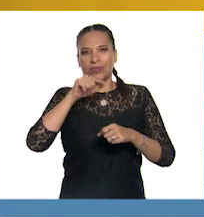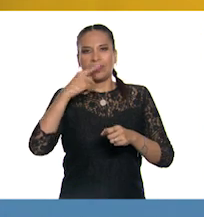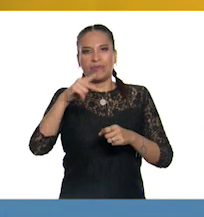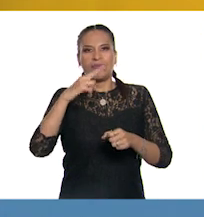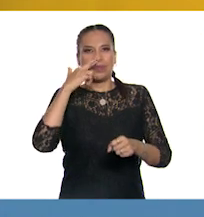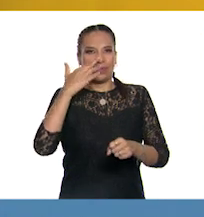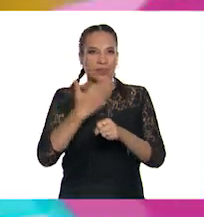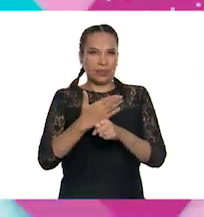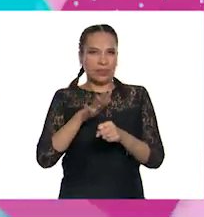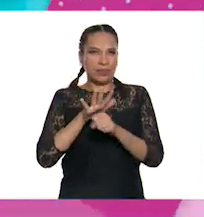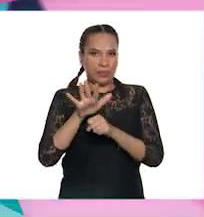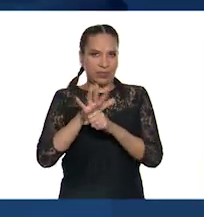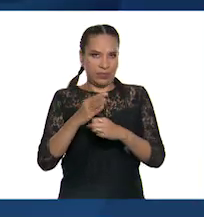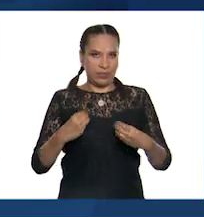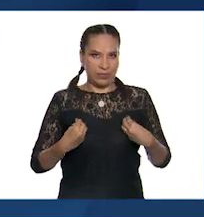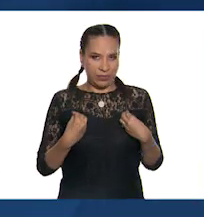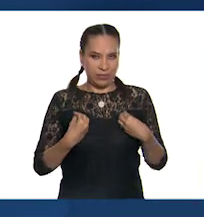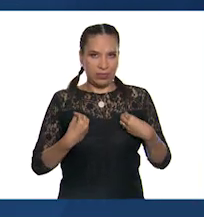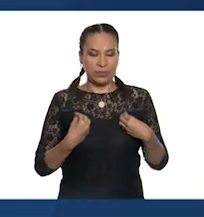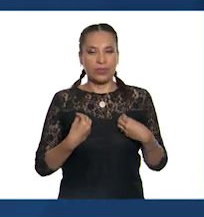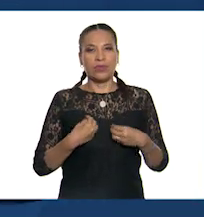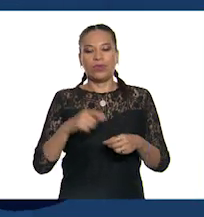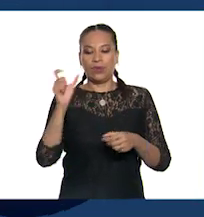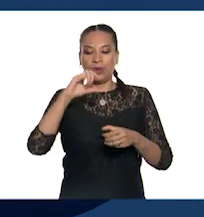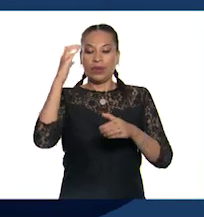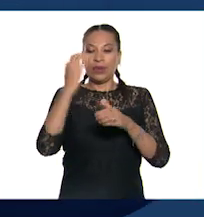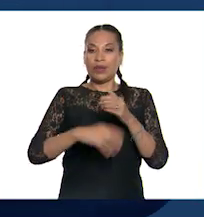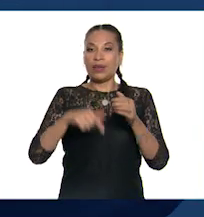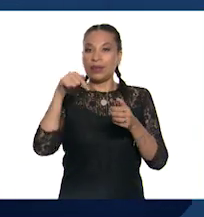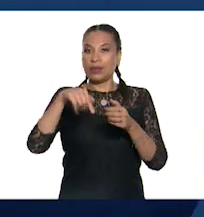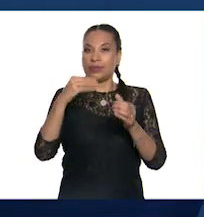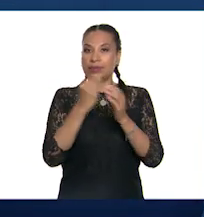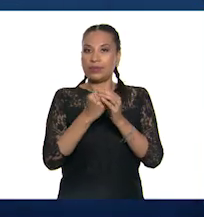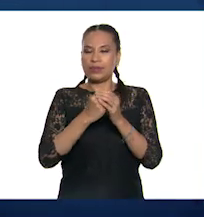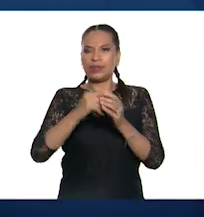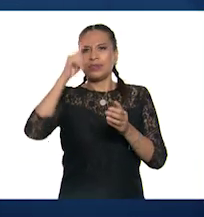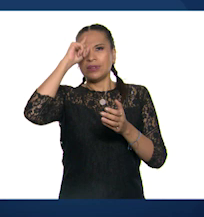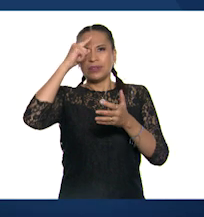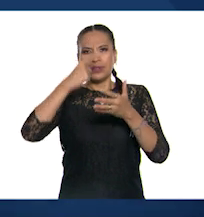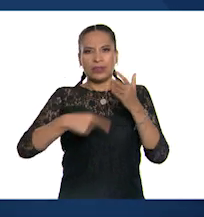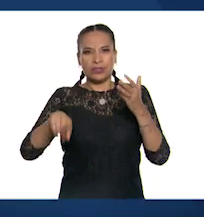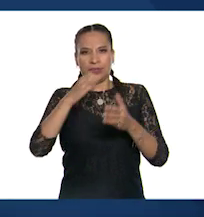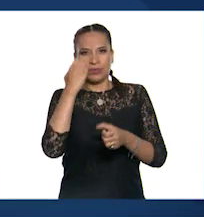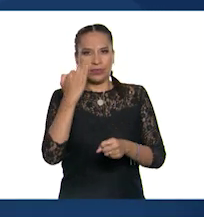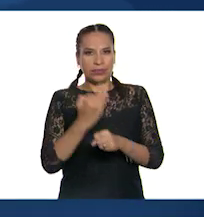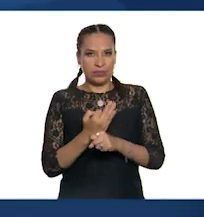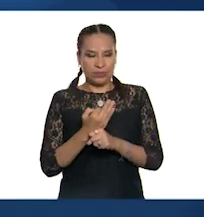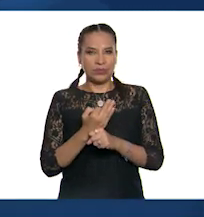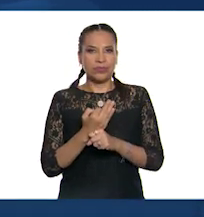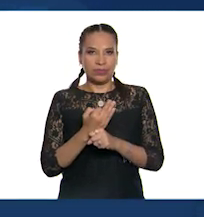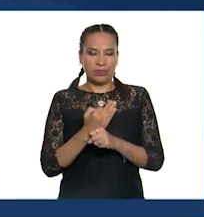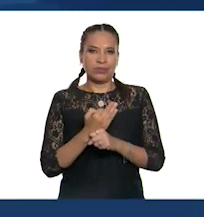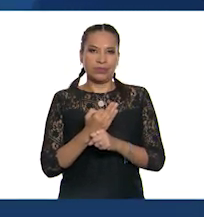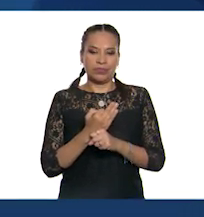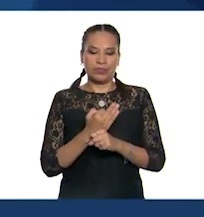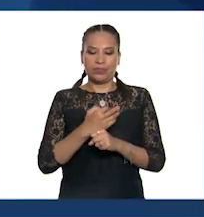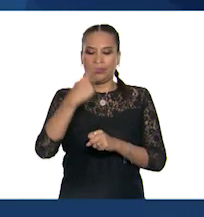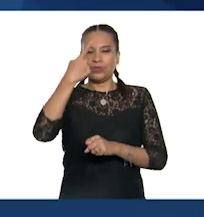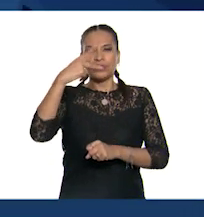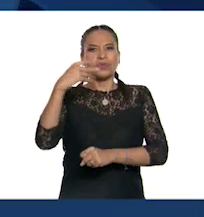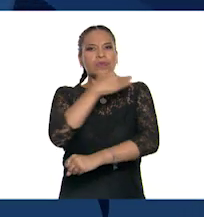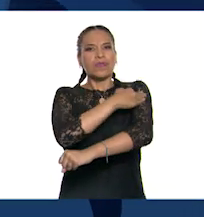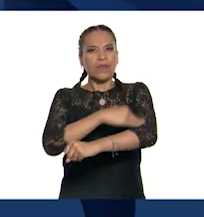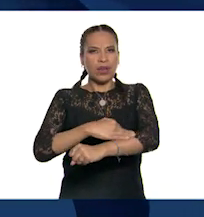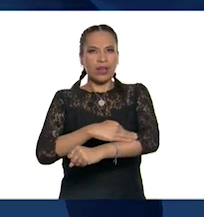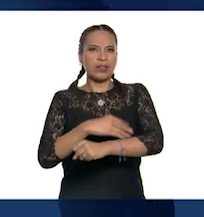sus respectivas realidades. Y al final de la sesión les sugeriremos a los estudiantes y que con sus